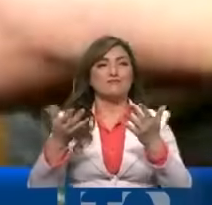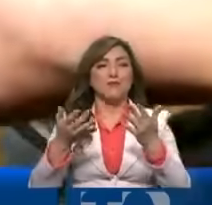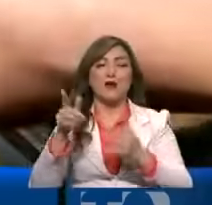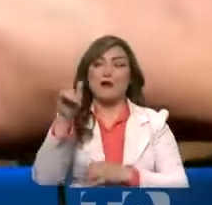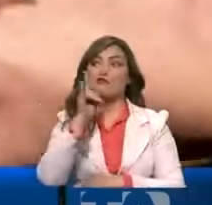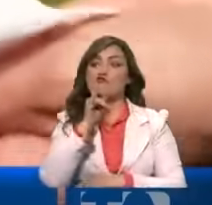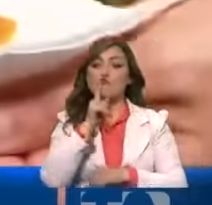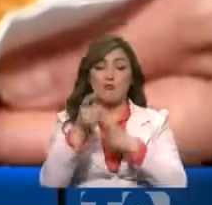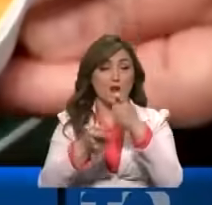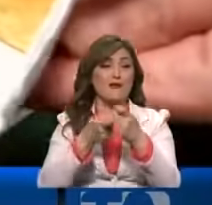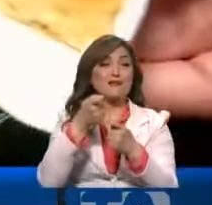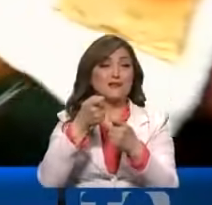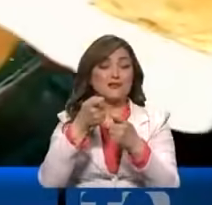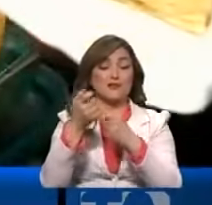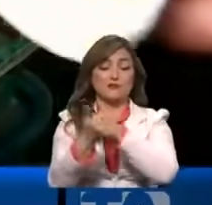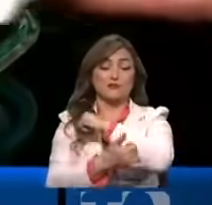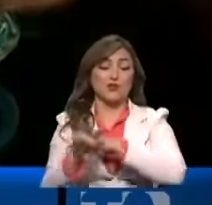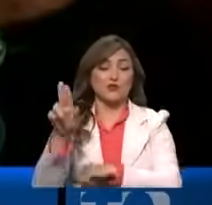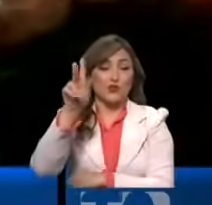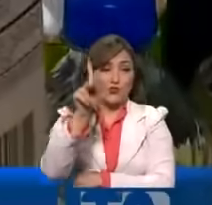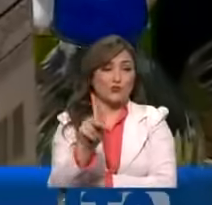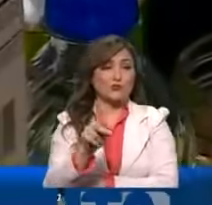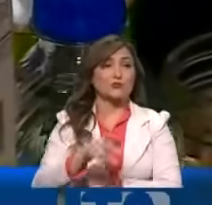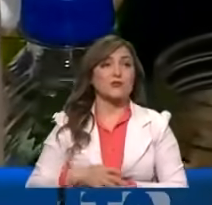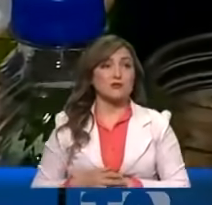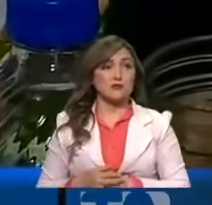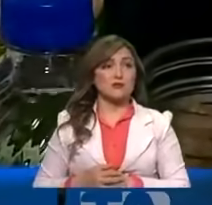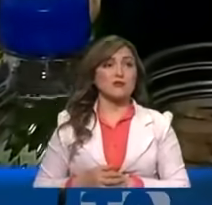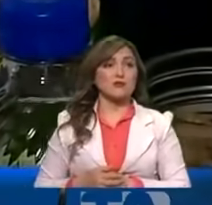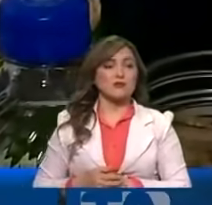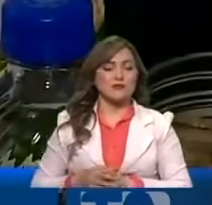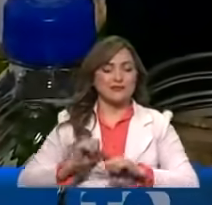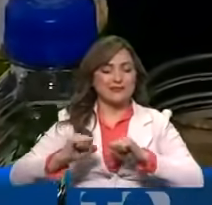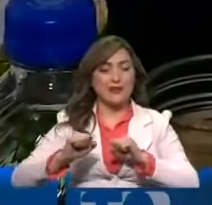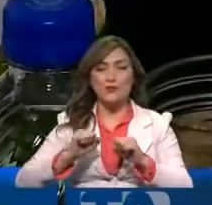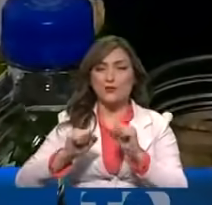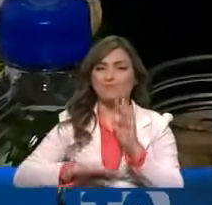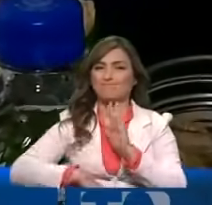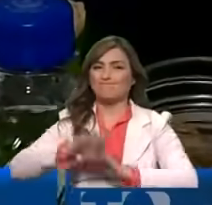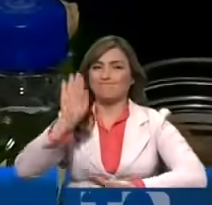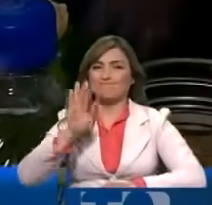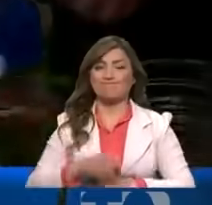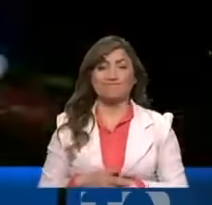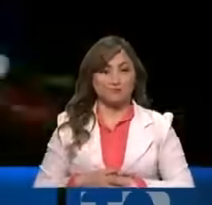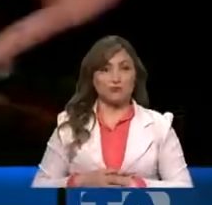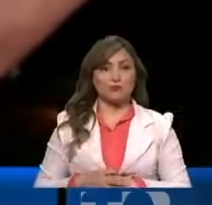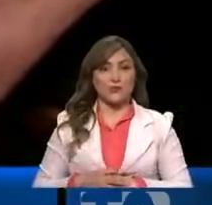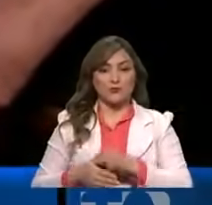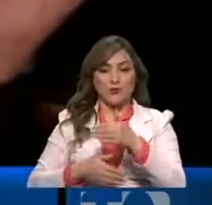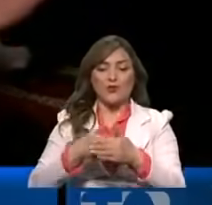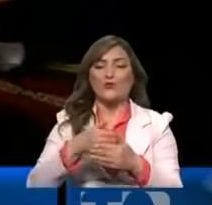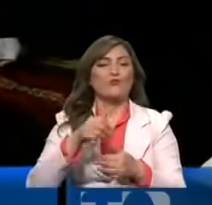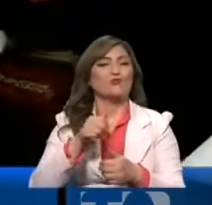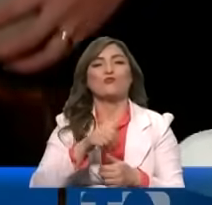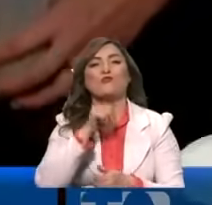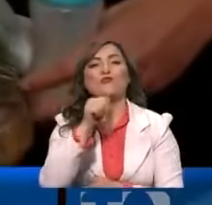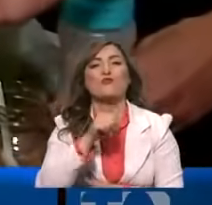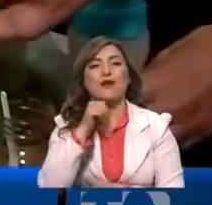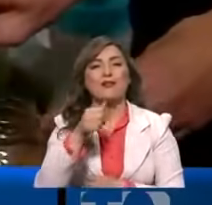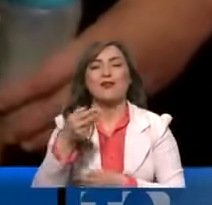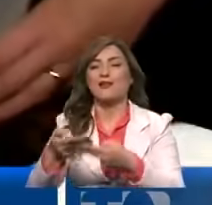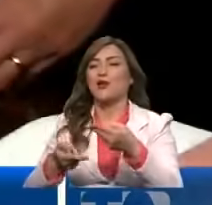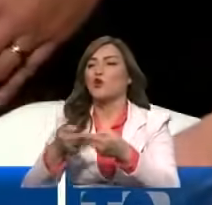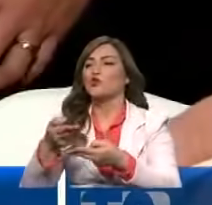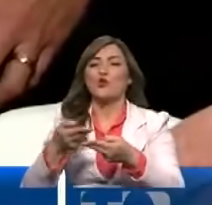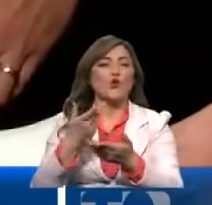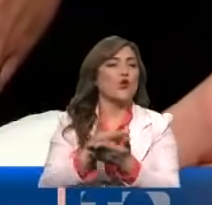de Estados Unidos y Reino Unido. Es decir, superó la tramitología. Lo que aún no le permite avanzar es la falta de mercados. Y